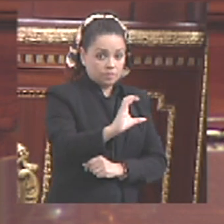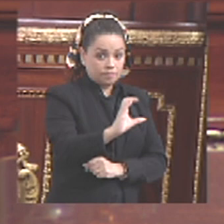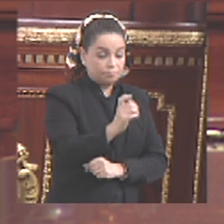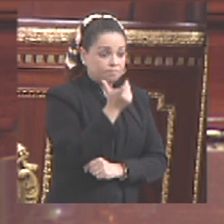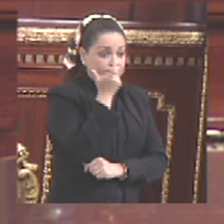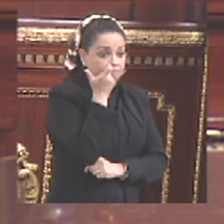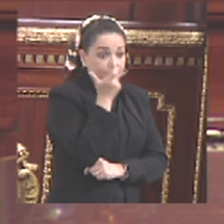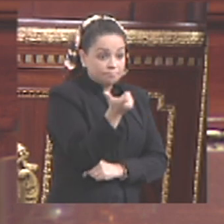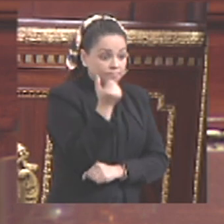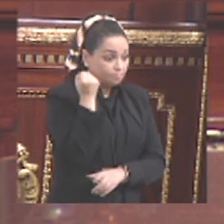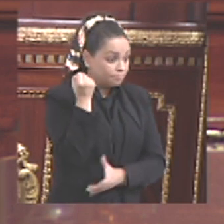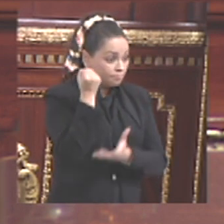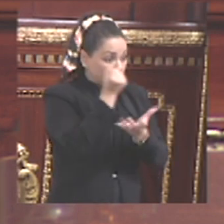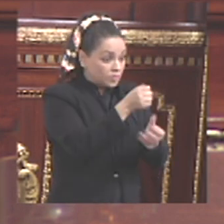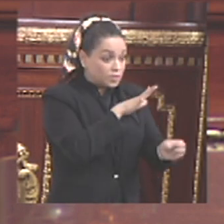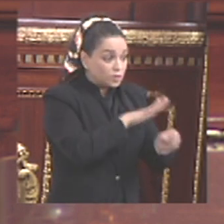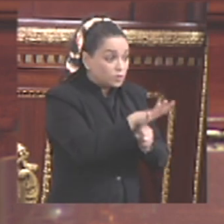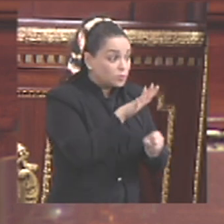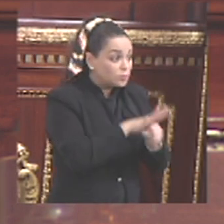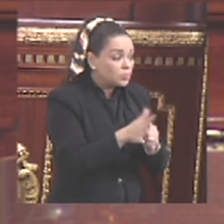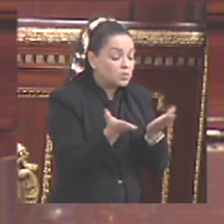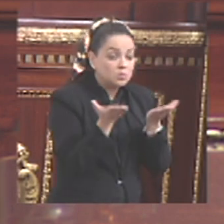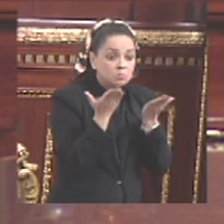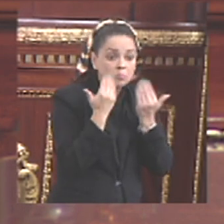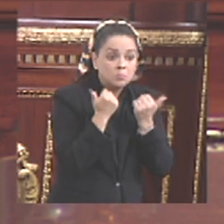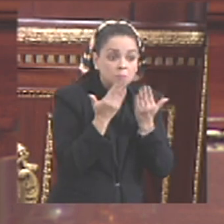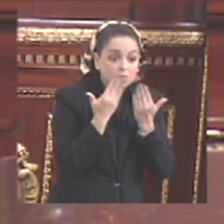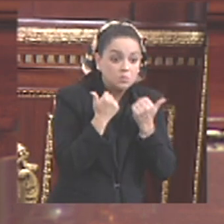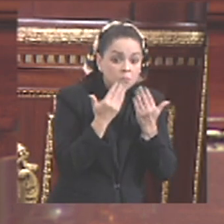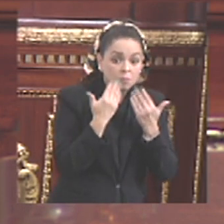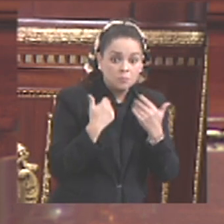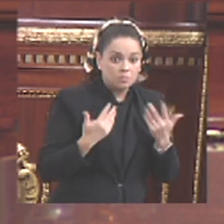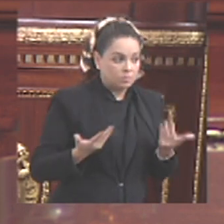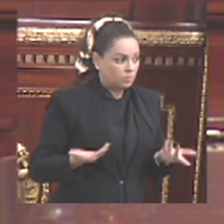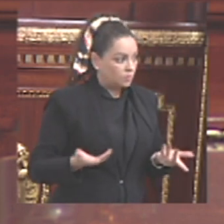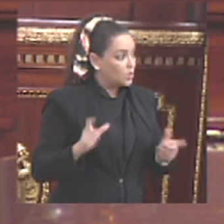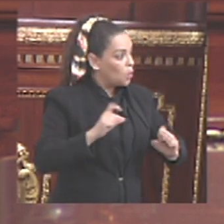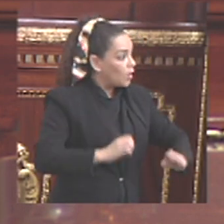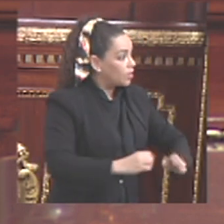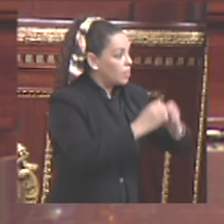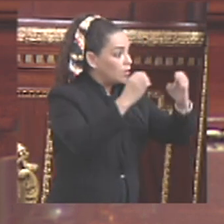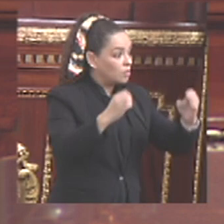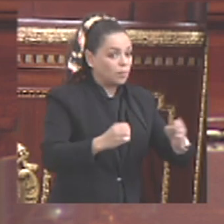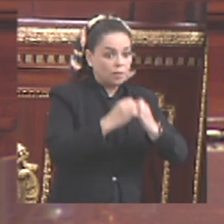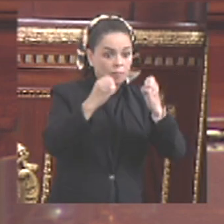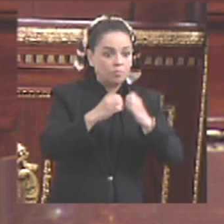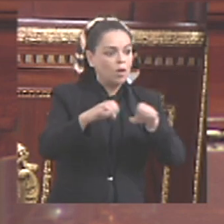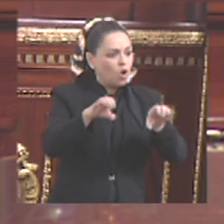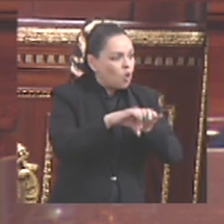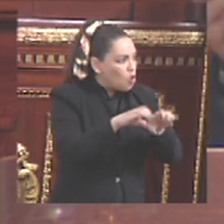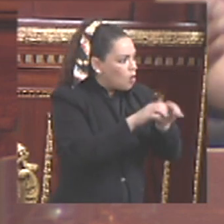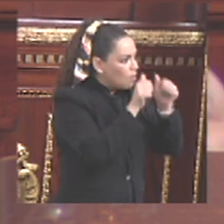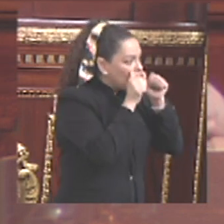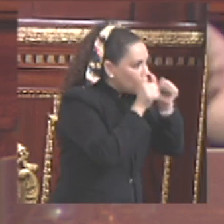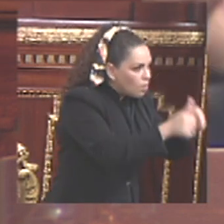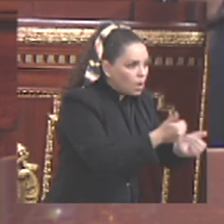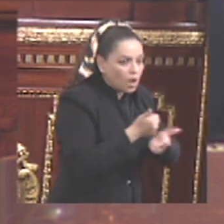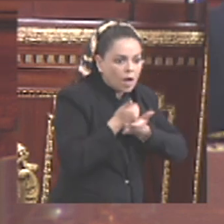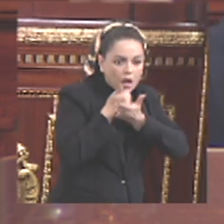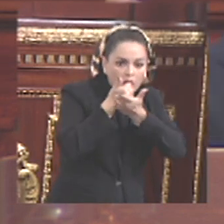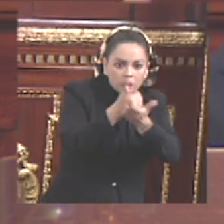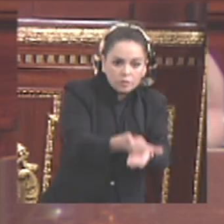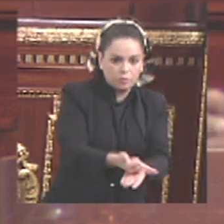presupuesto necesario para poder atender todas las emergencias de la capital. Ese es uno de